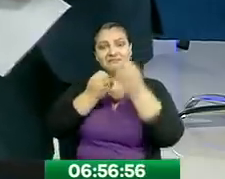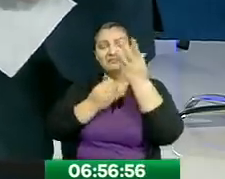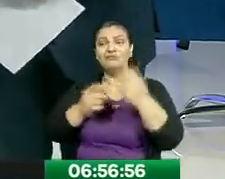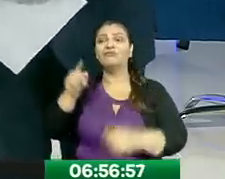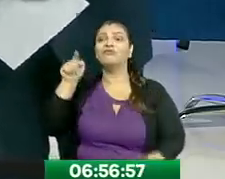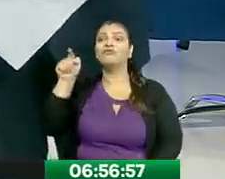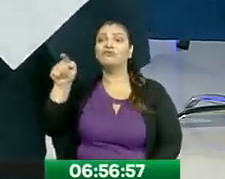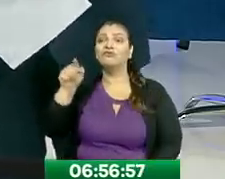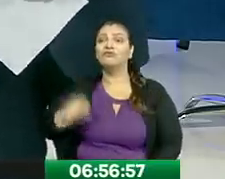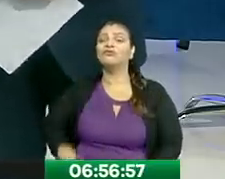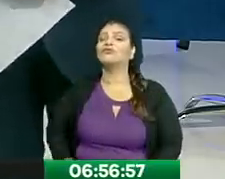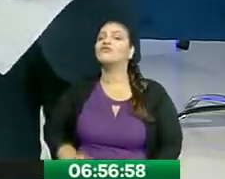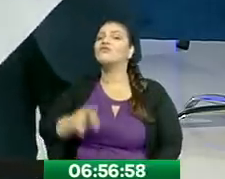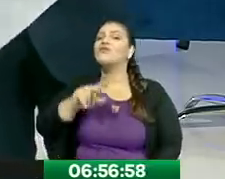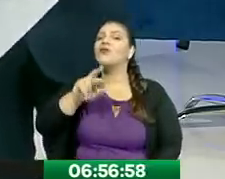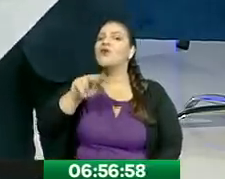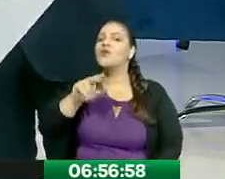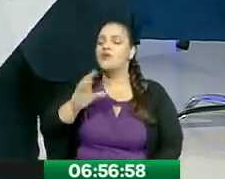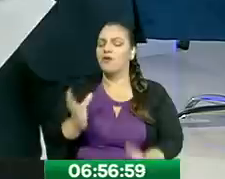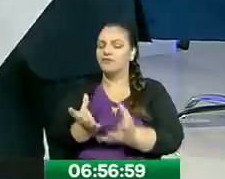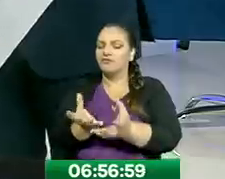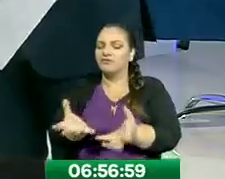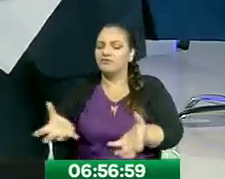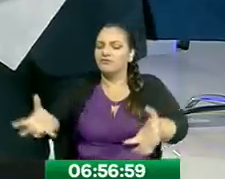de una hermosa